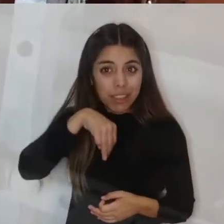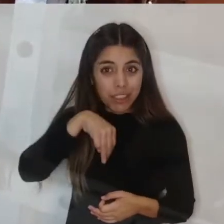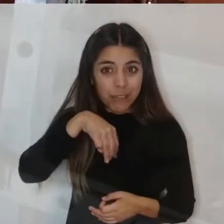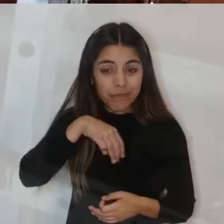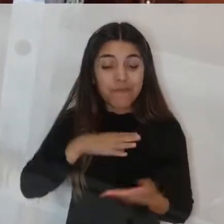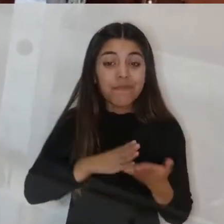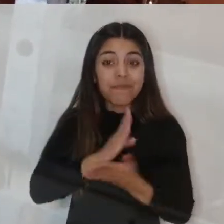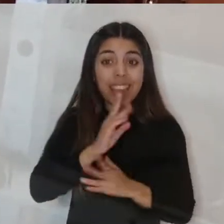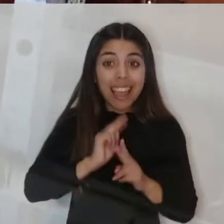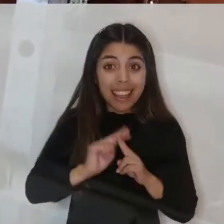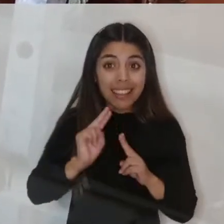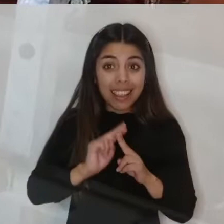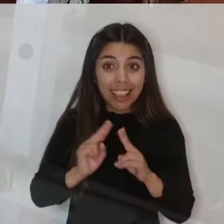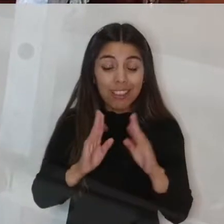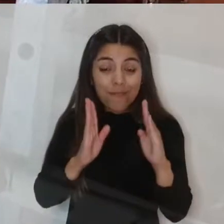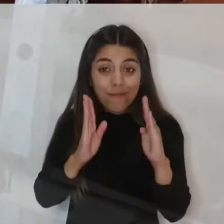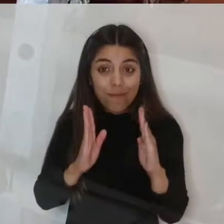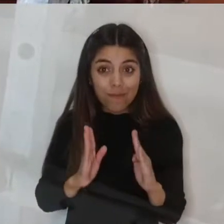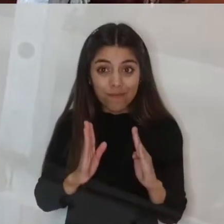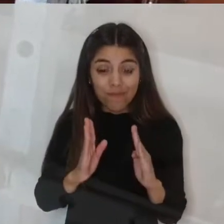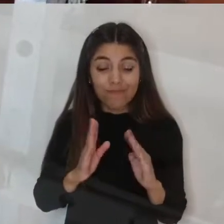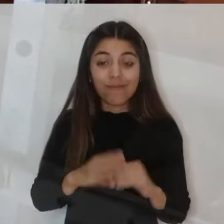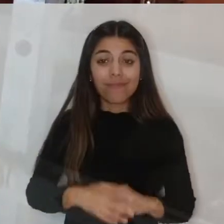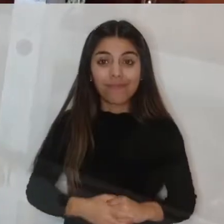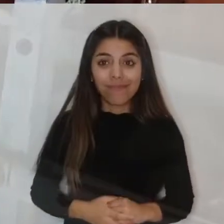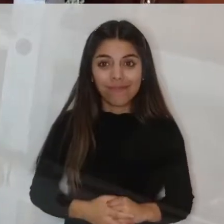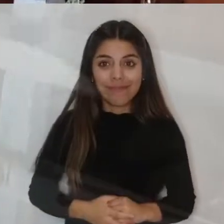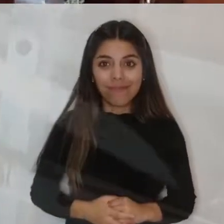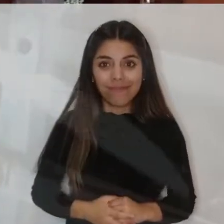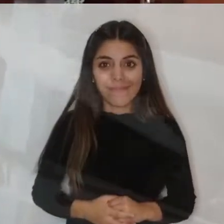Tejido. Después ya uno. Para dejar la cadenita.